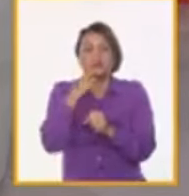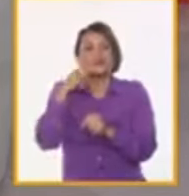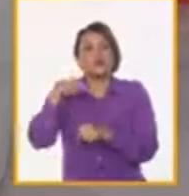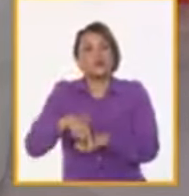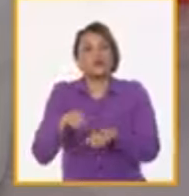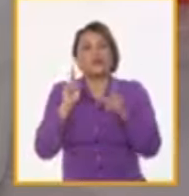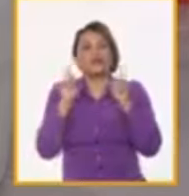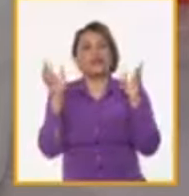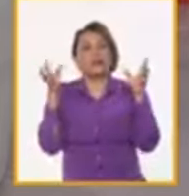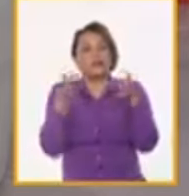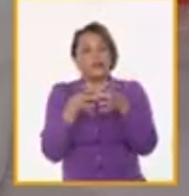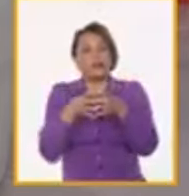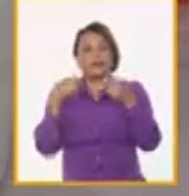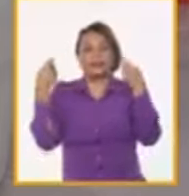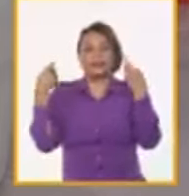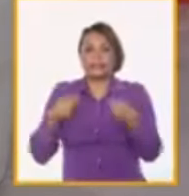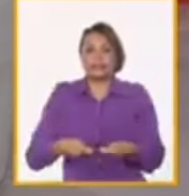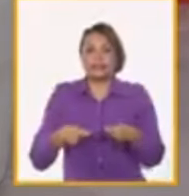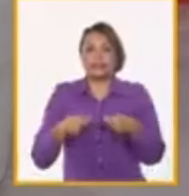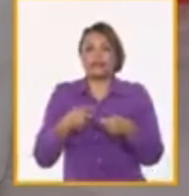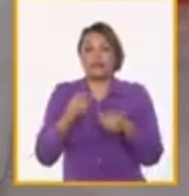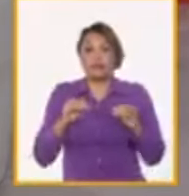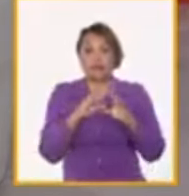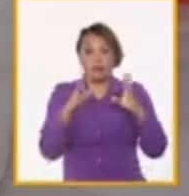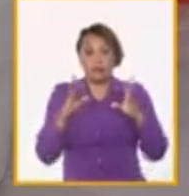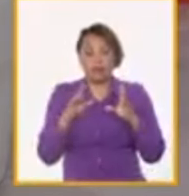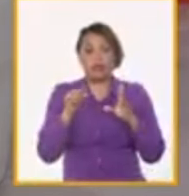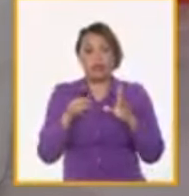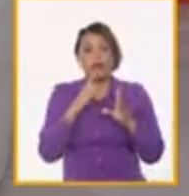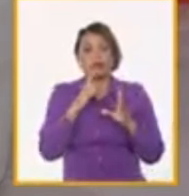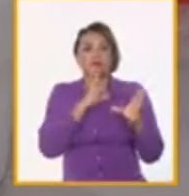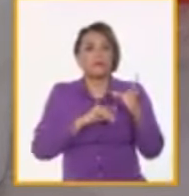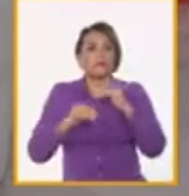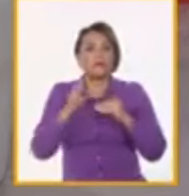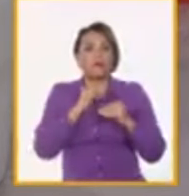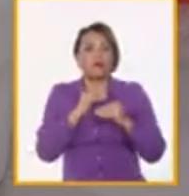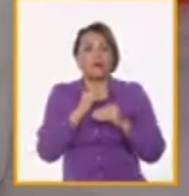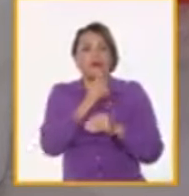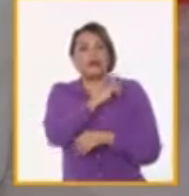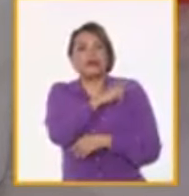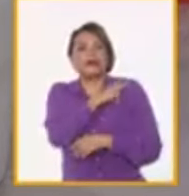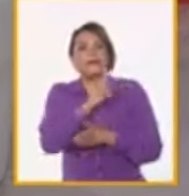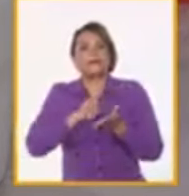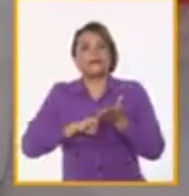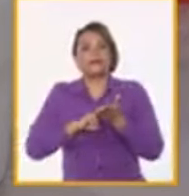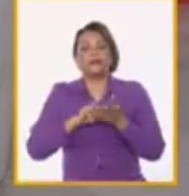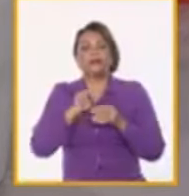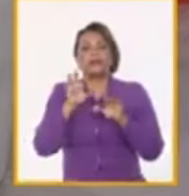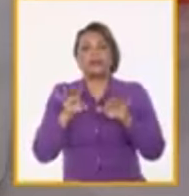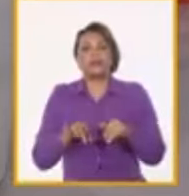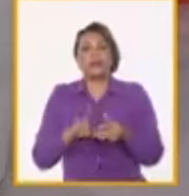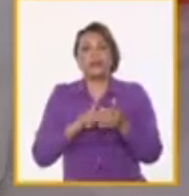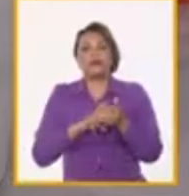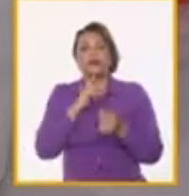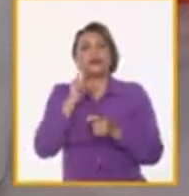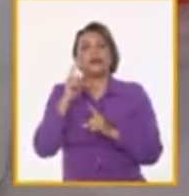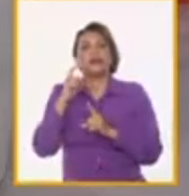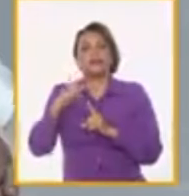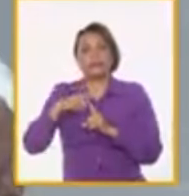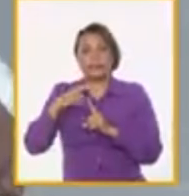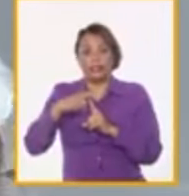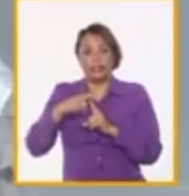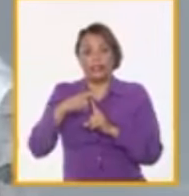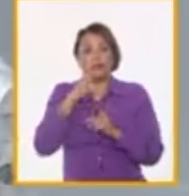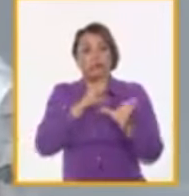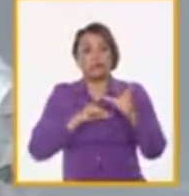chequeo por la mañana con el compañero Broche, miembro del secretariado del Comité Central que nos atiende, con